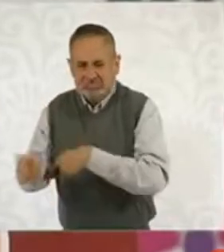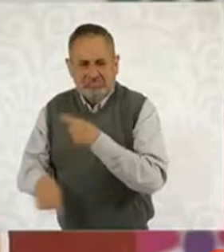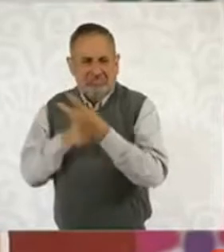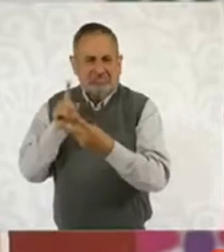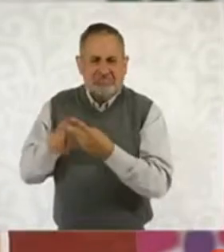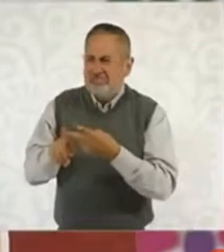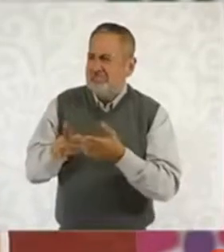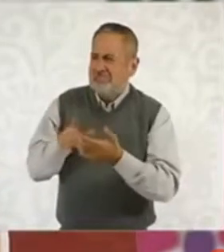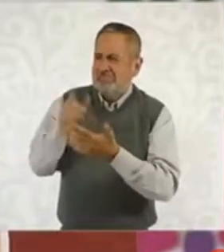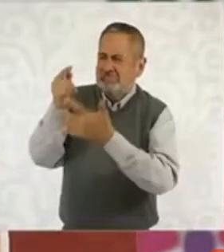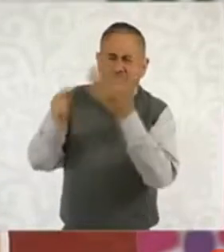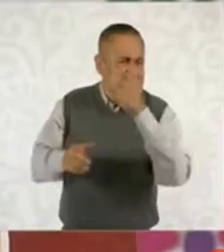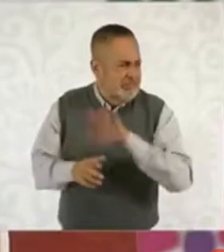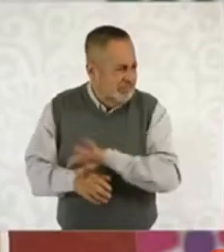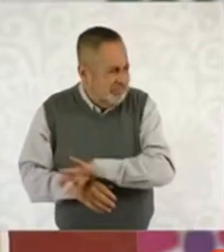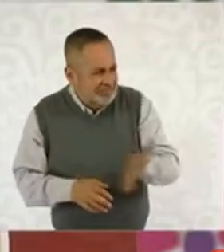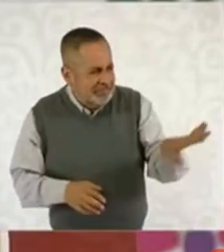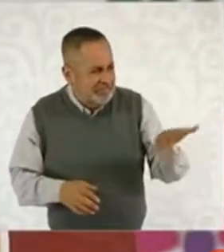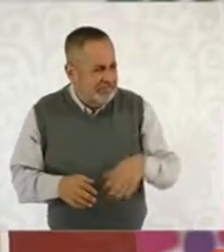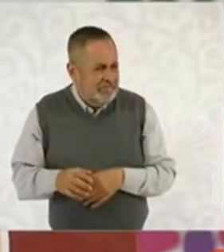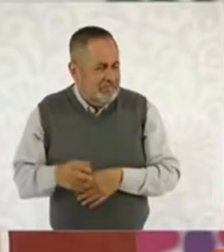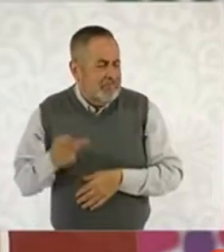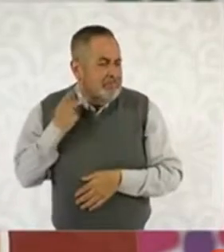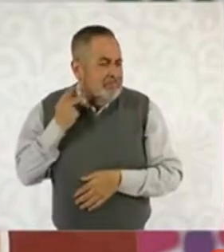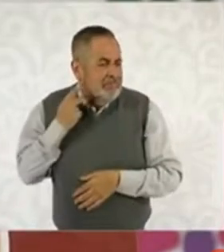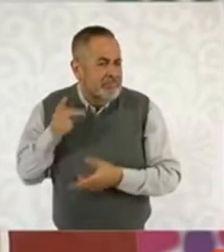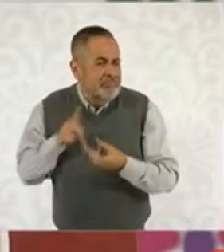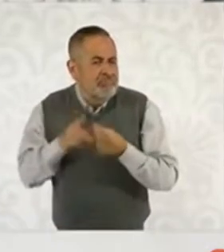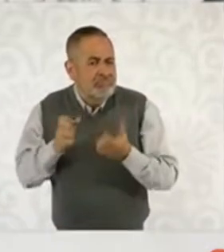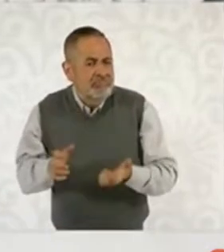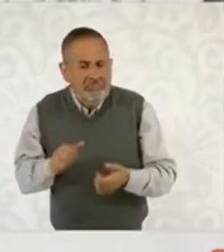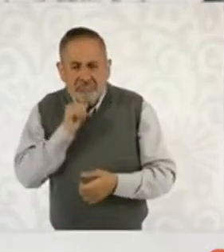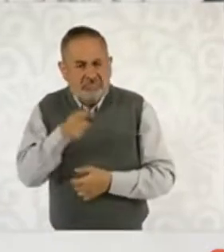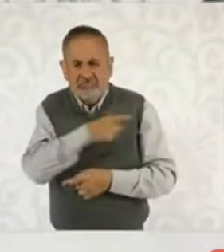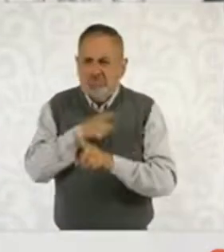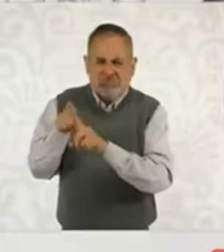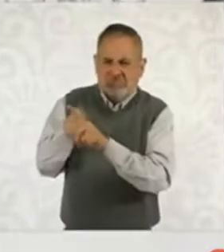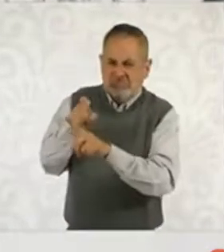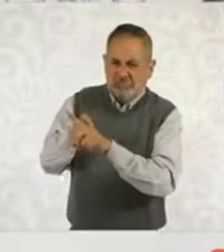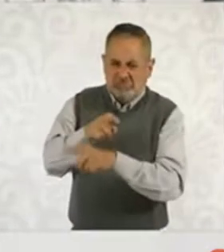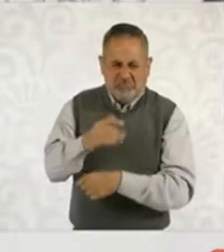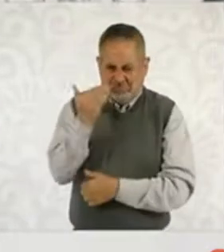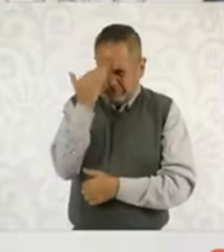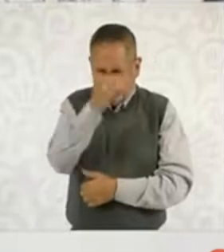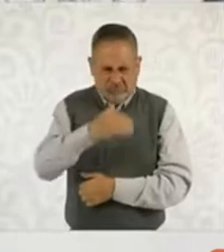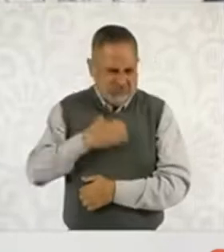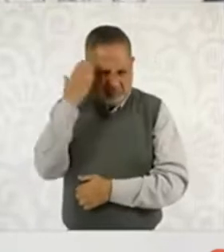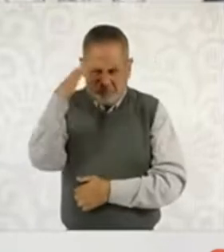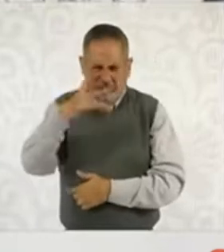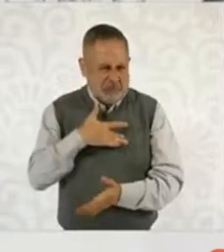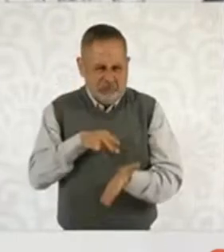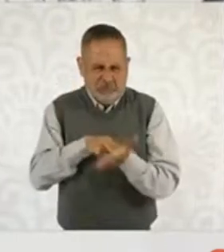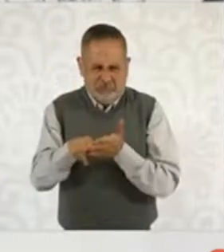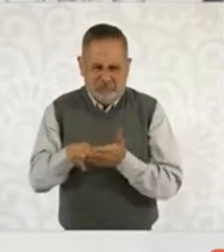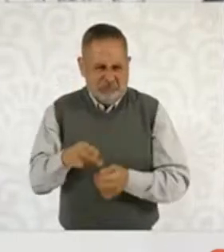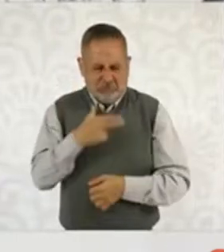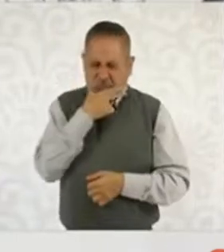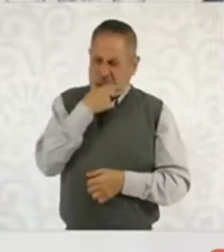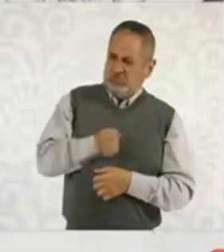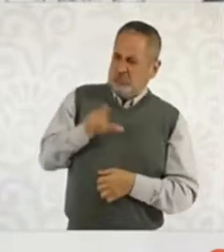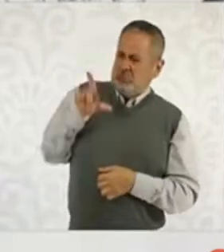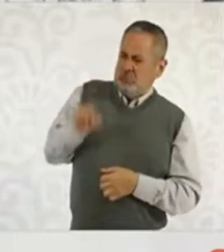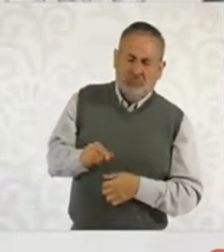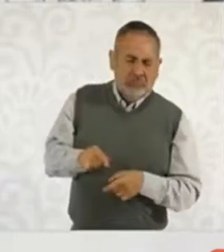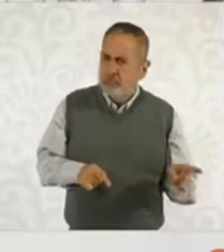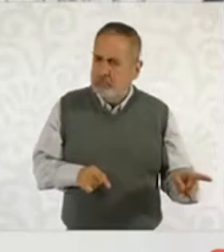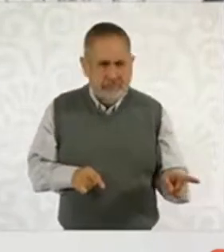no tiene nada que ver con lo político, sino una crítica despiadada, misógina.